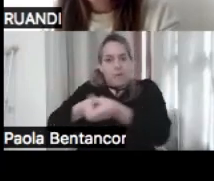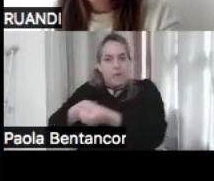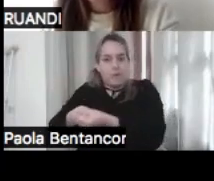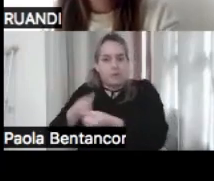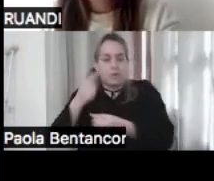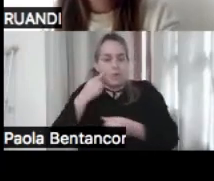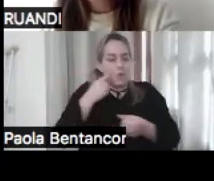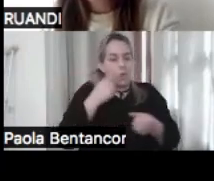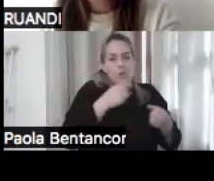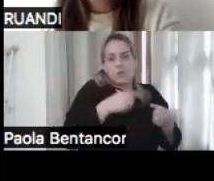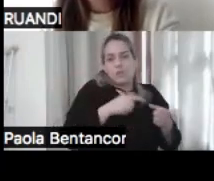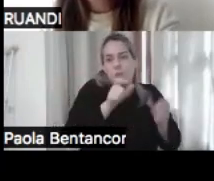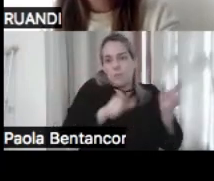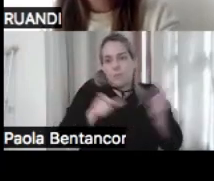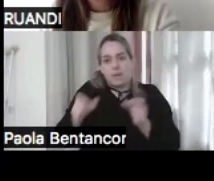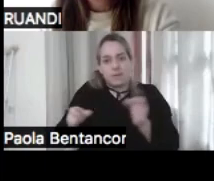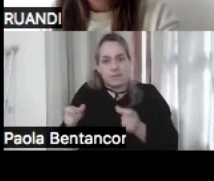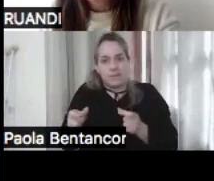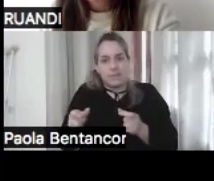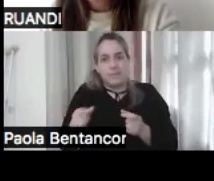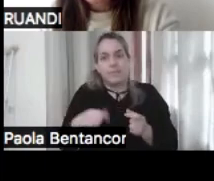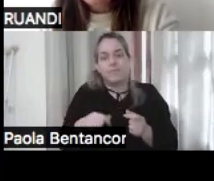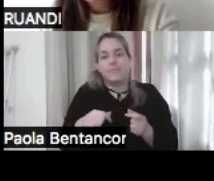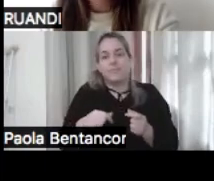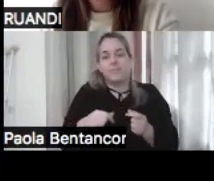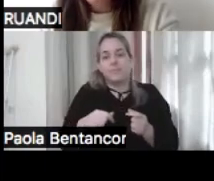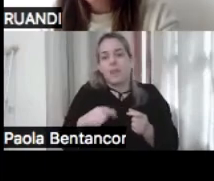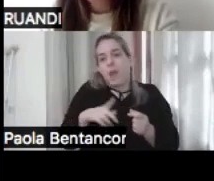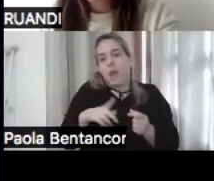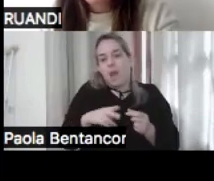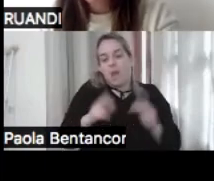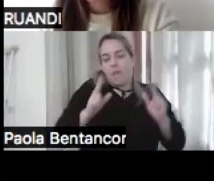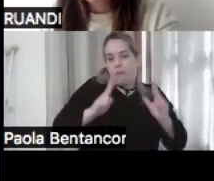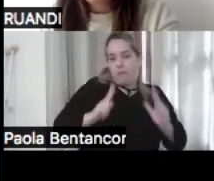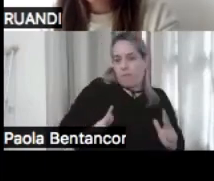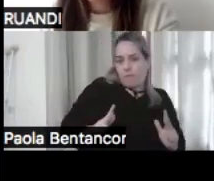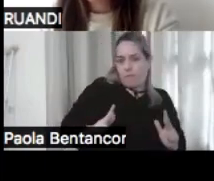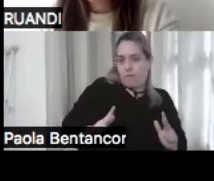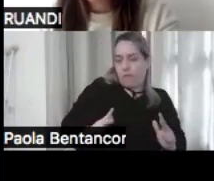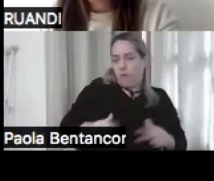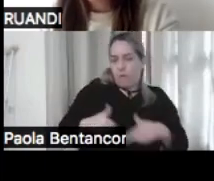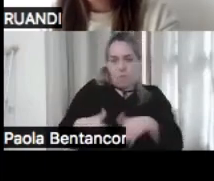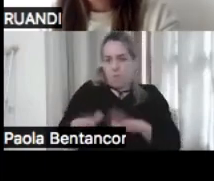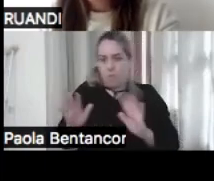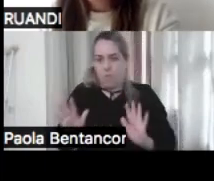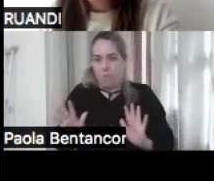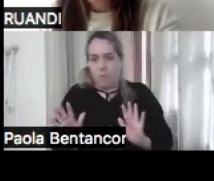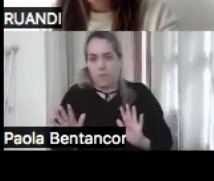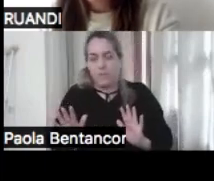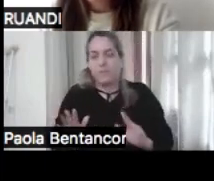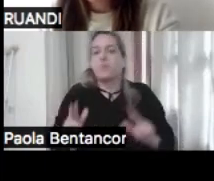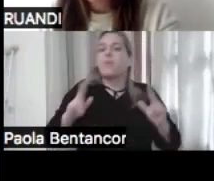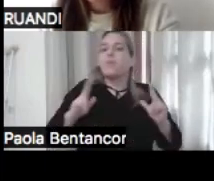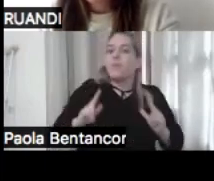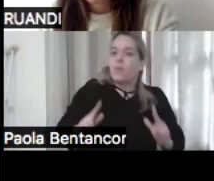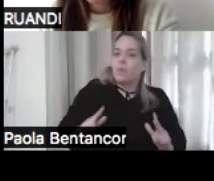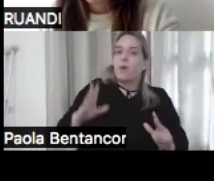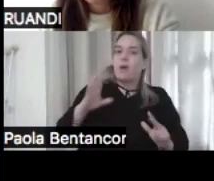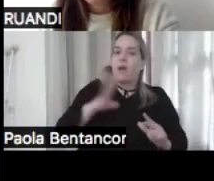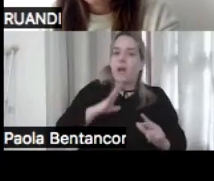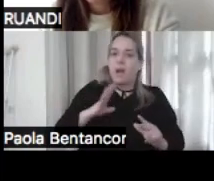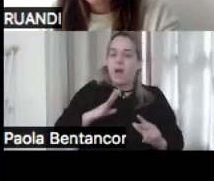habla de apoyos, suele hablar de apoyos formales e informales. Los apoyos formales son los que están constituidos como es